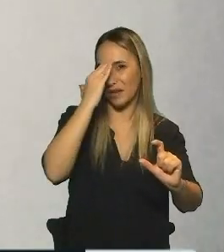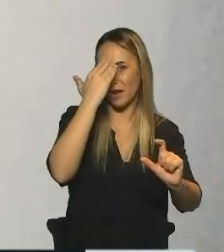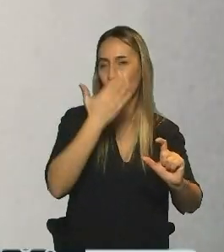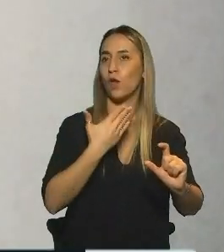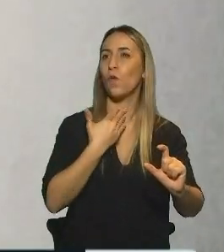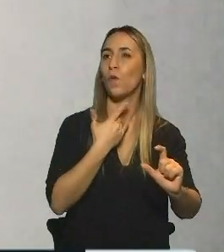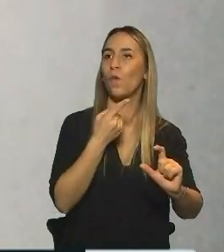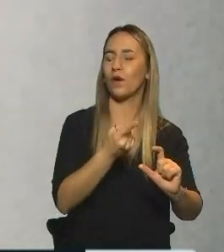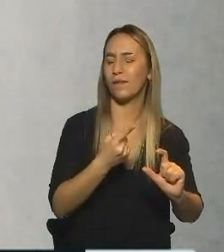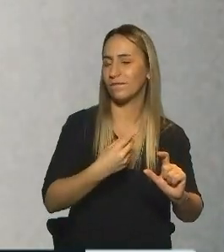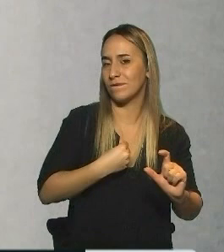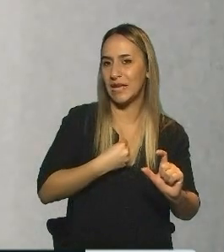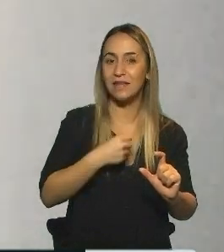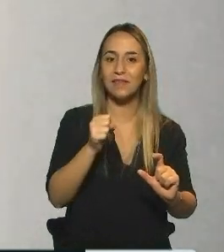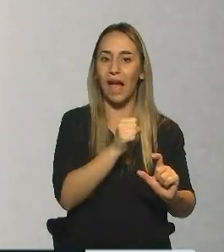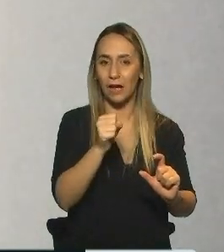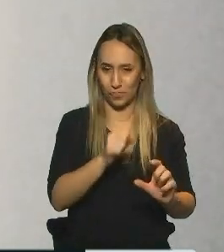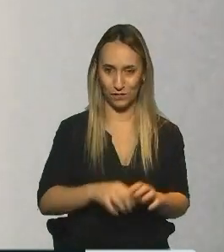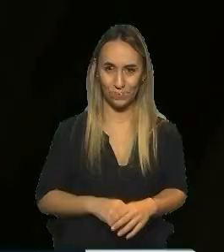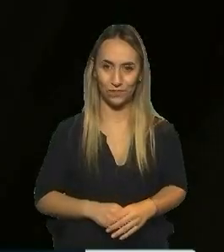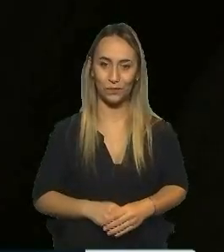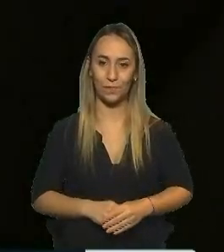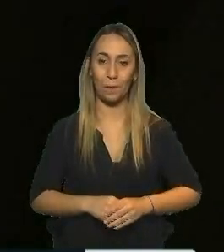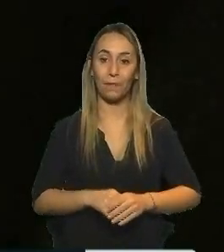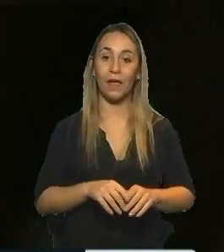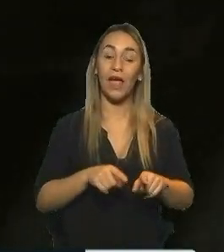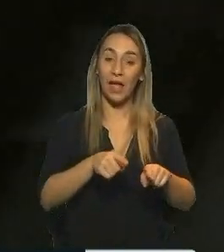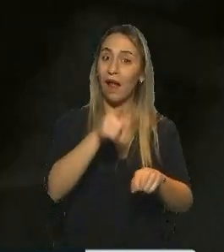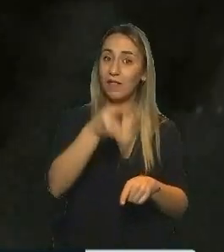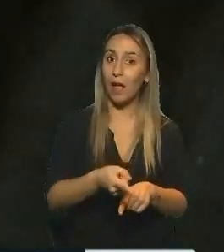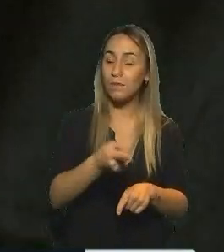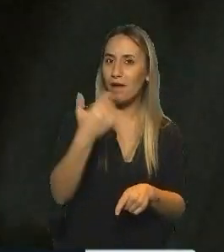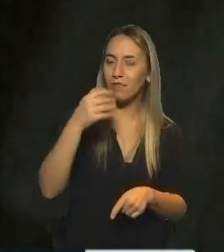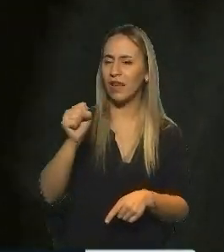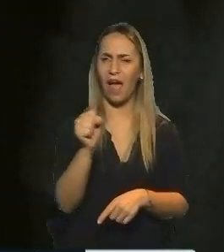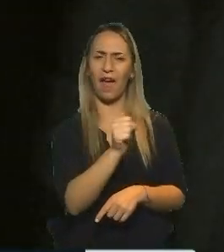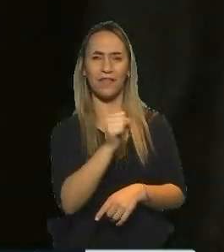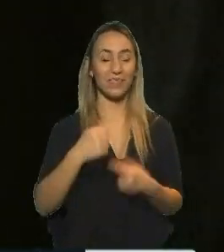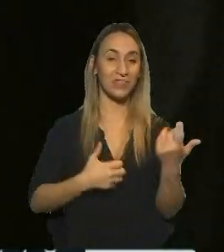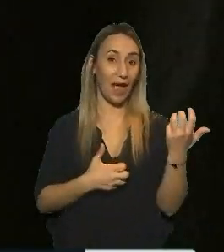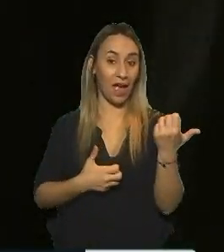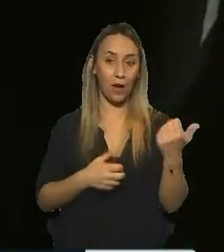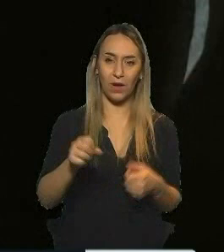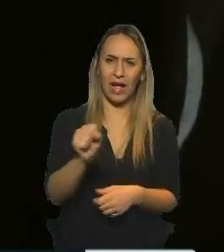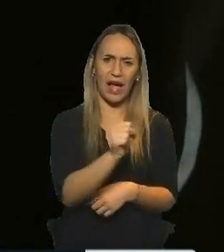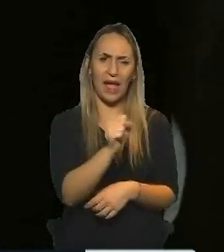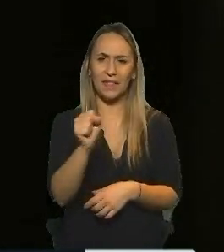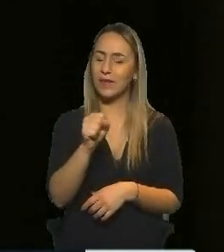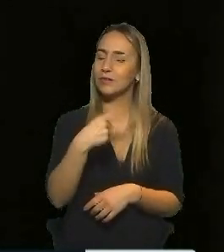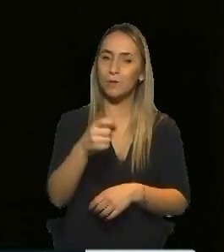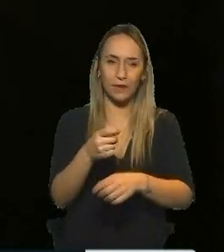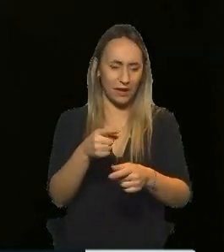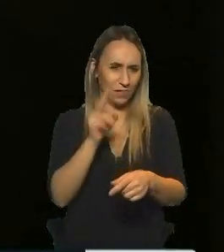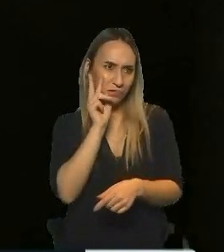su pasión por el tango. Él también, cuando cantaba tango, se emocionaba